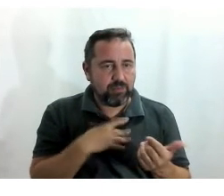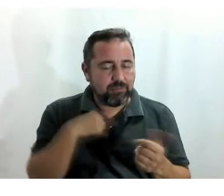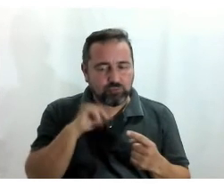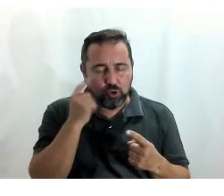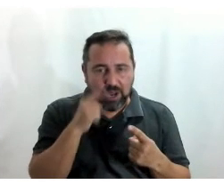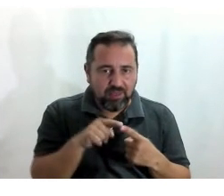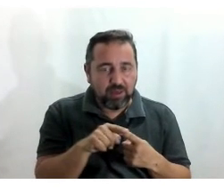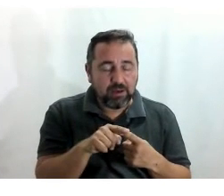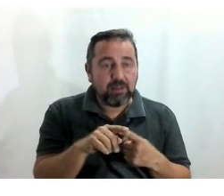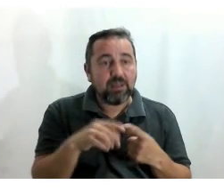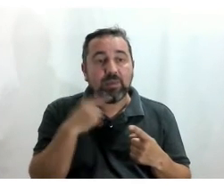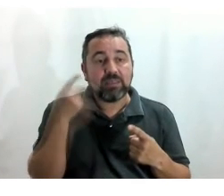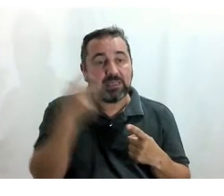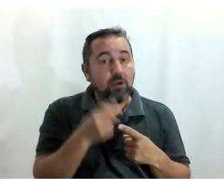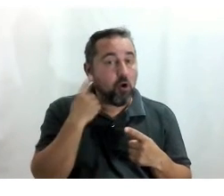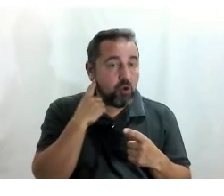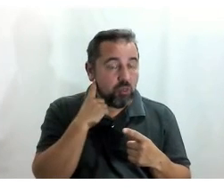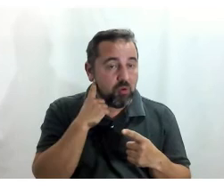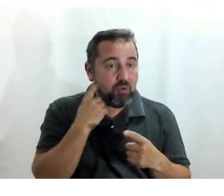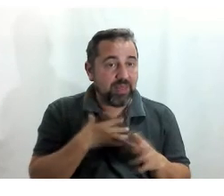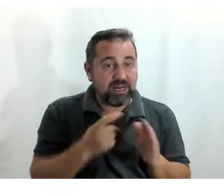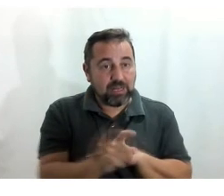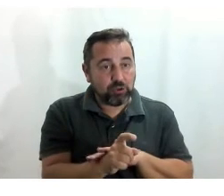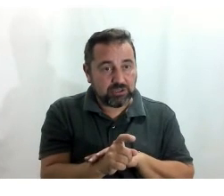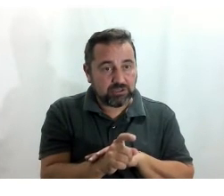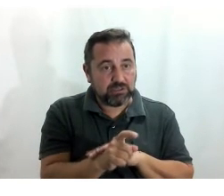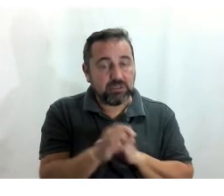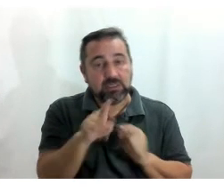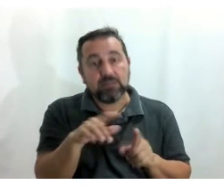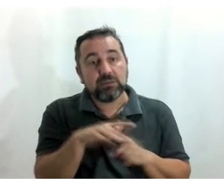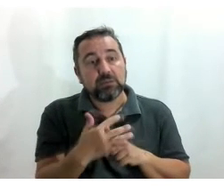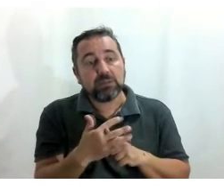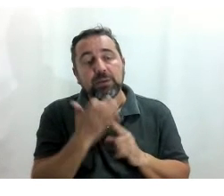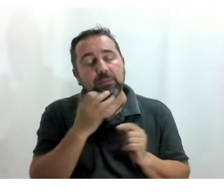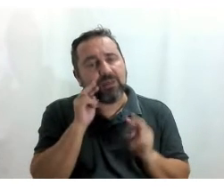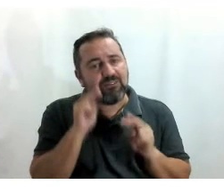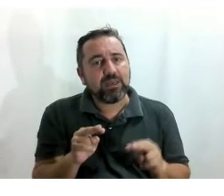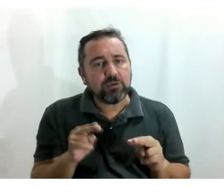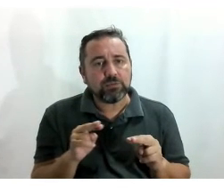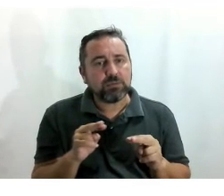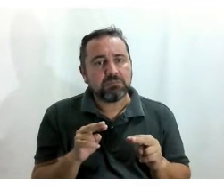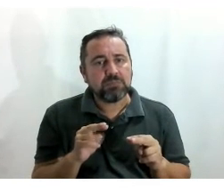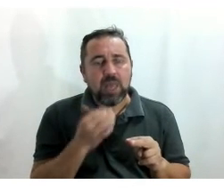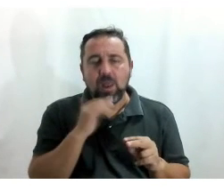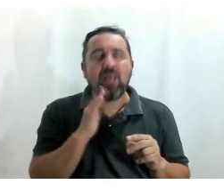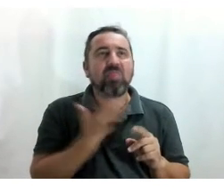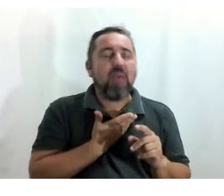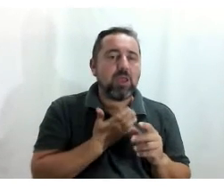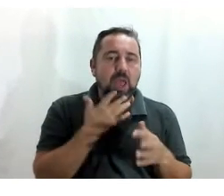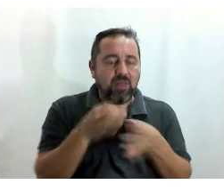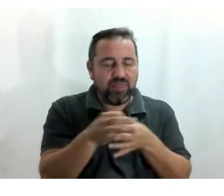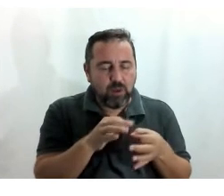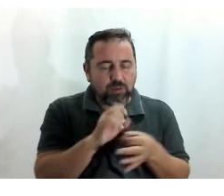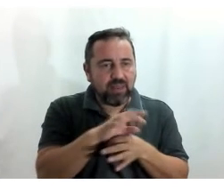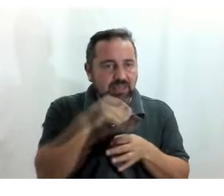localizar, cuando la inyectaban en el oído de ratones, en este caso, vieron que no producía ningún daño ni en las células ciliadas